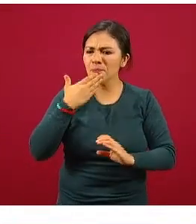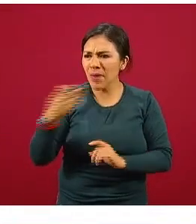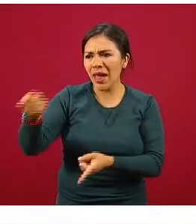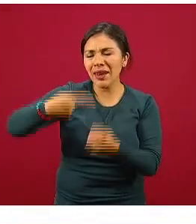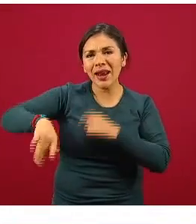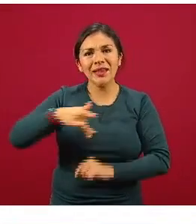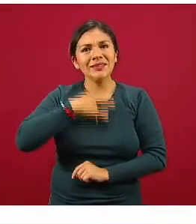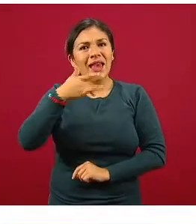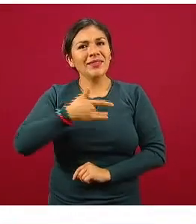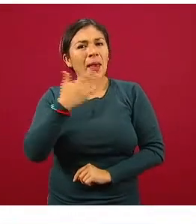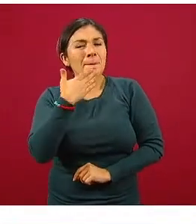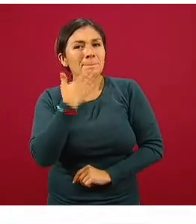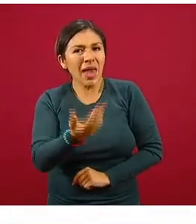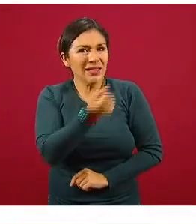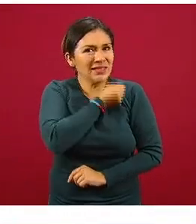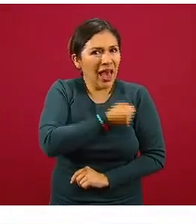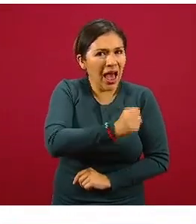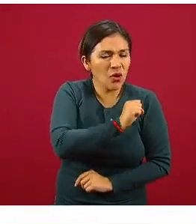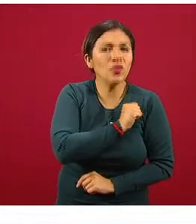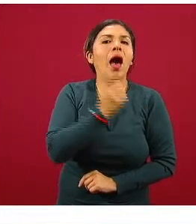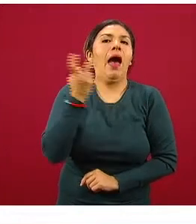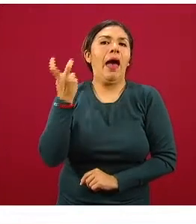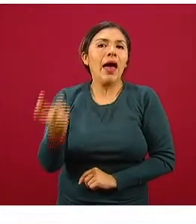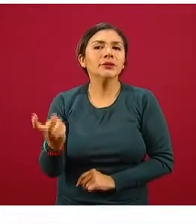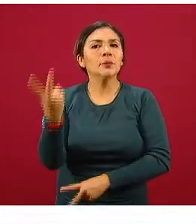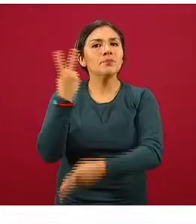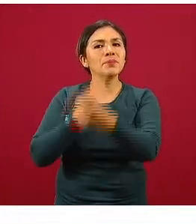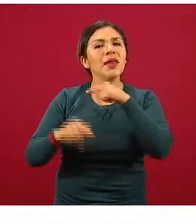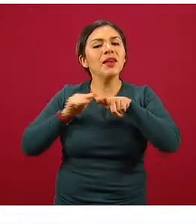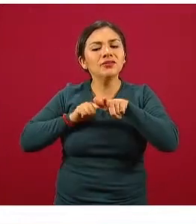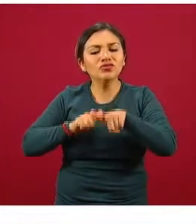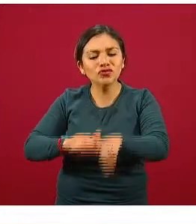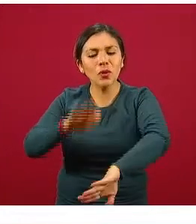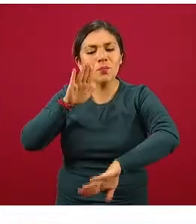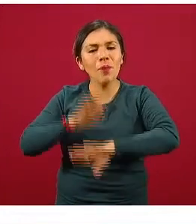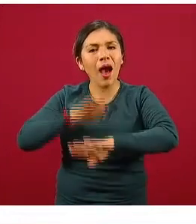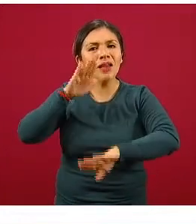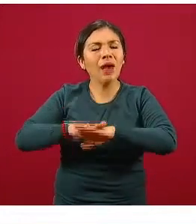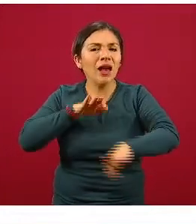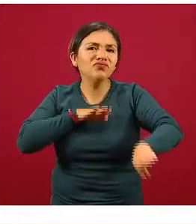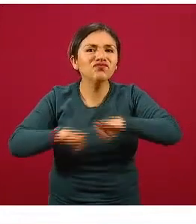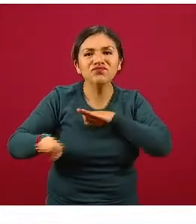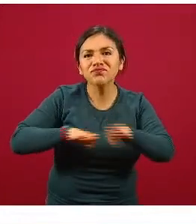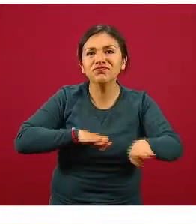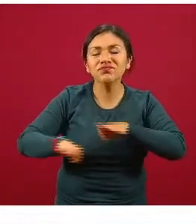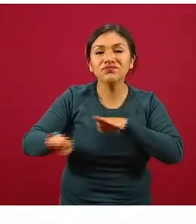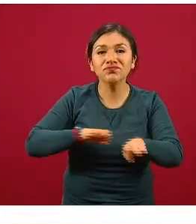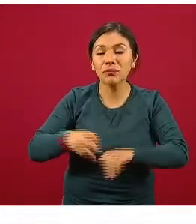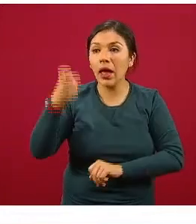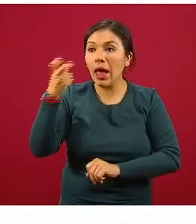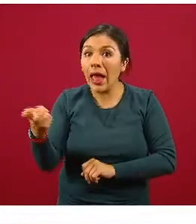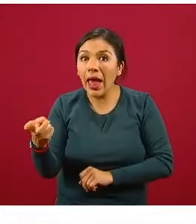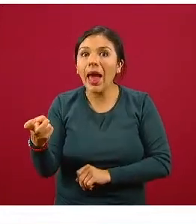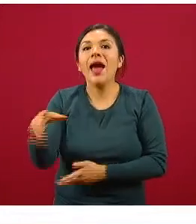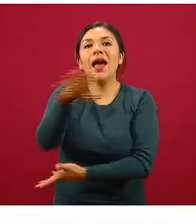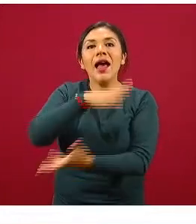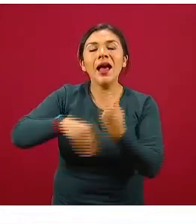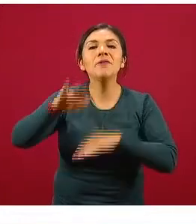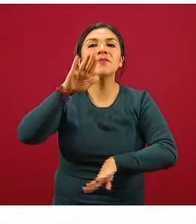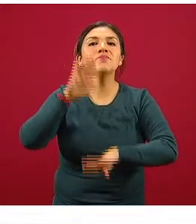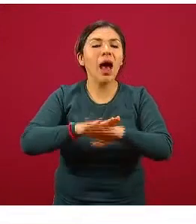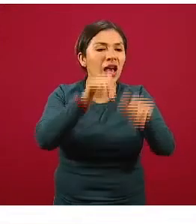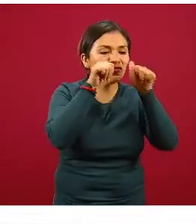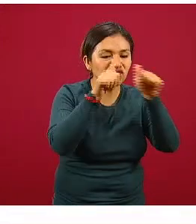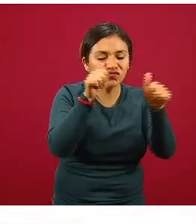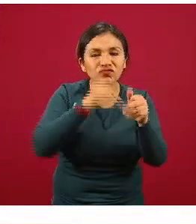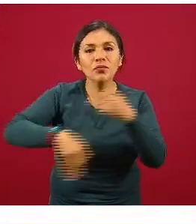nuestros cuidadores, vamos también a facilitar su permanencia y dedicación en sus labores y que esto contribuya a un éxito en la